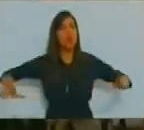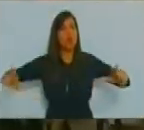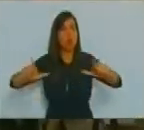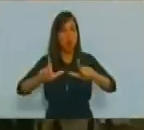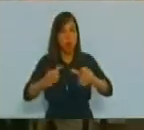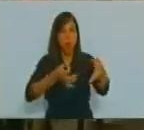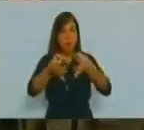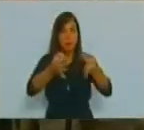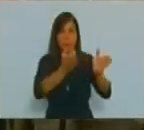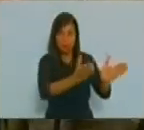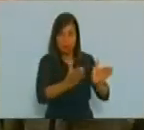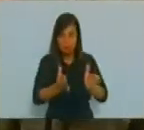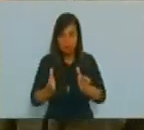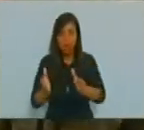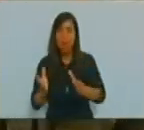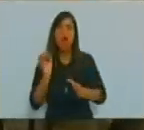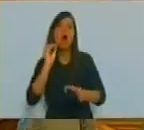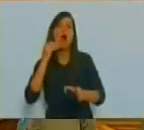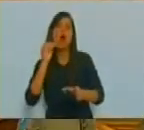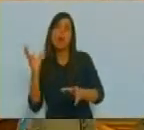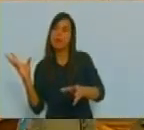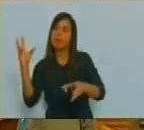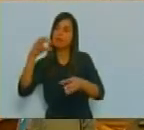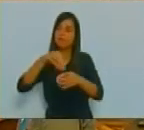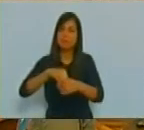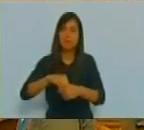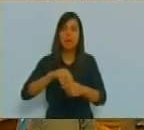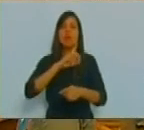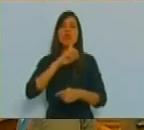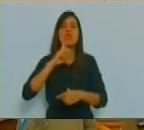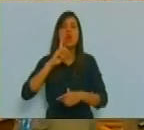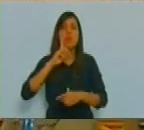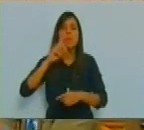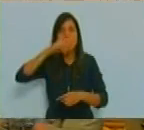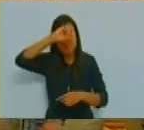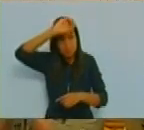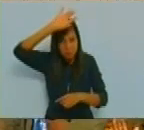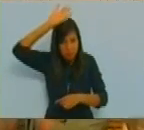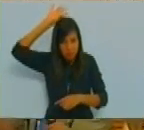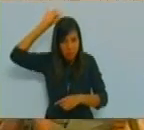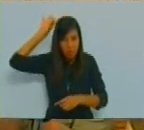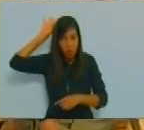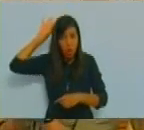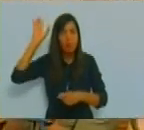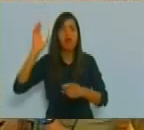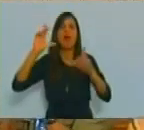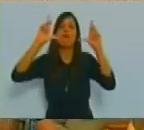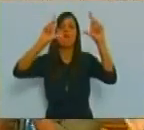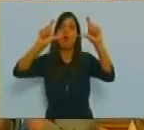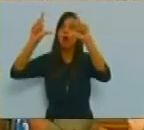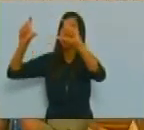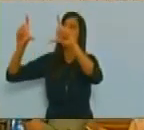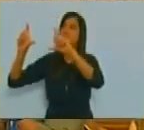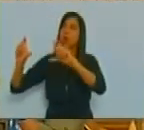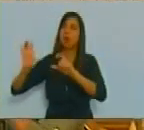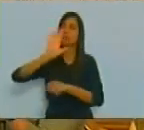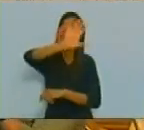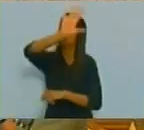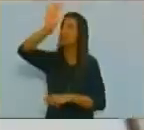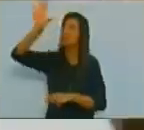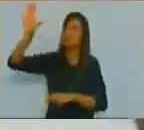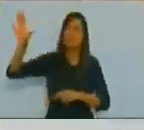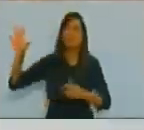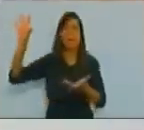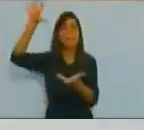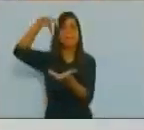palacio sede de la constituyente para que lleve el nombre de robert serra y se ha ubicado las imágenes de nuestro querido compañero